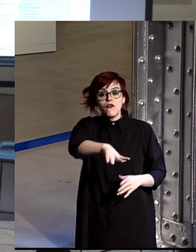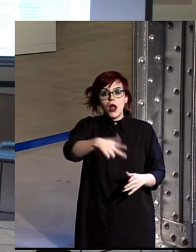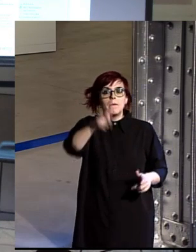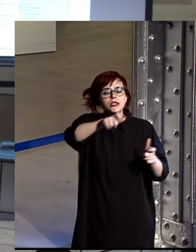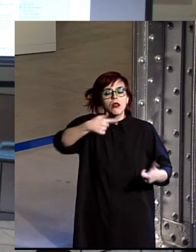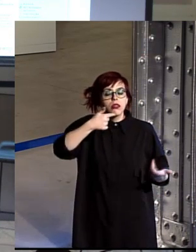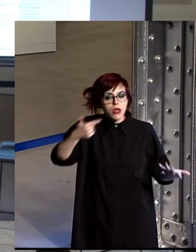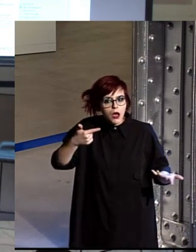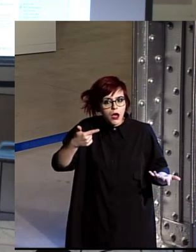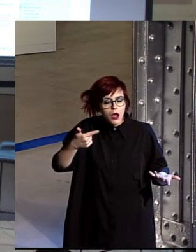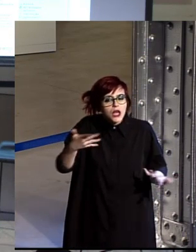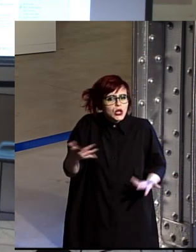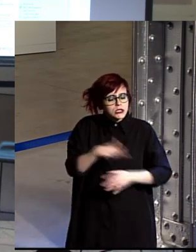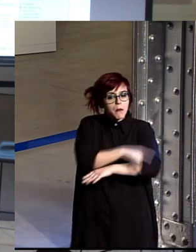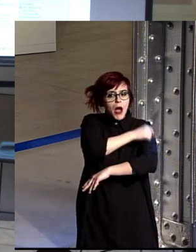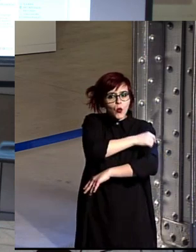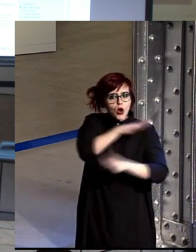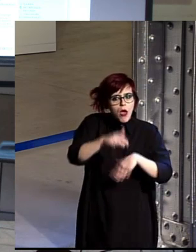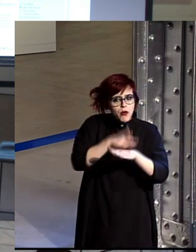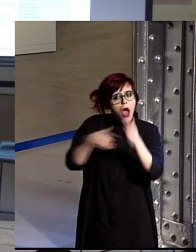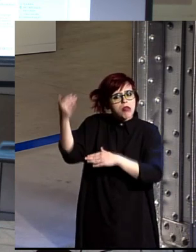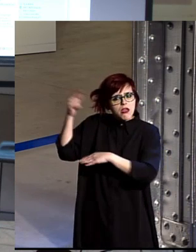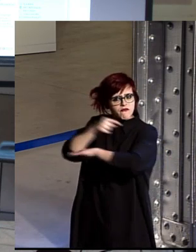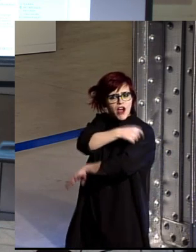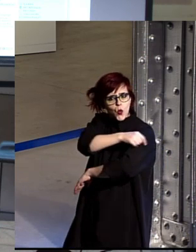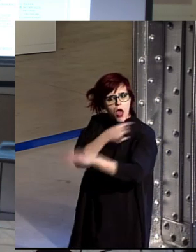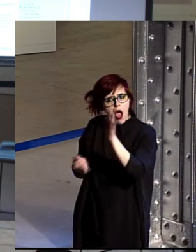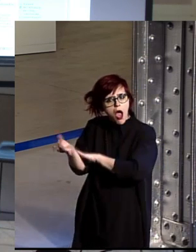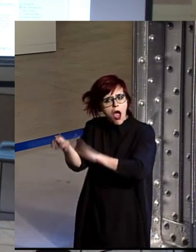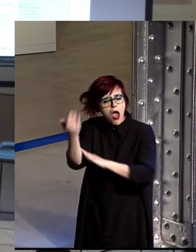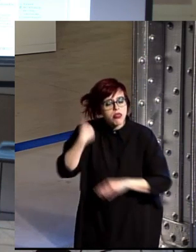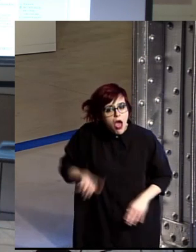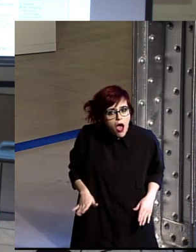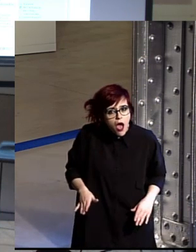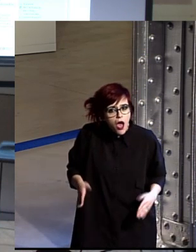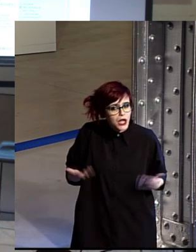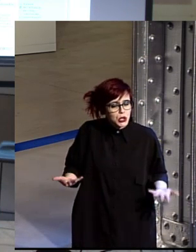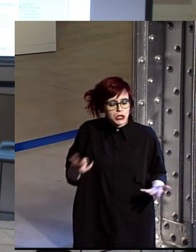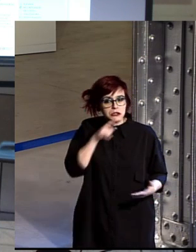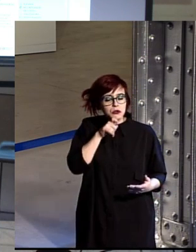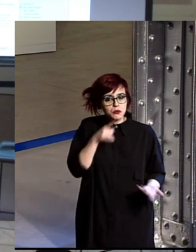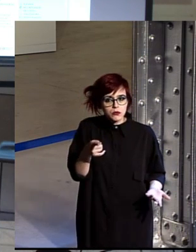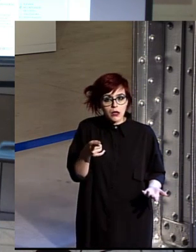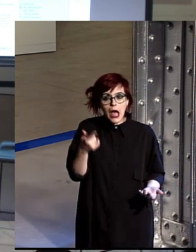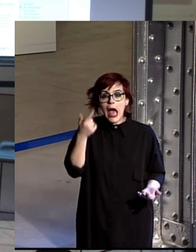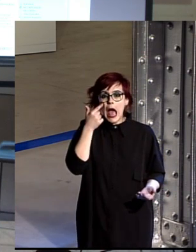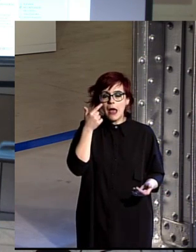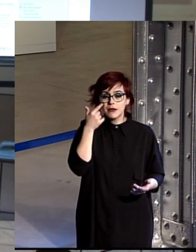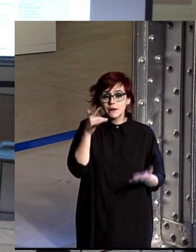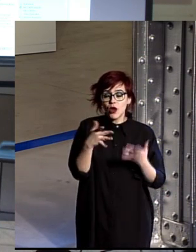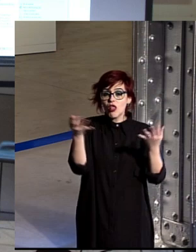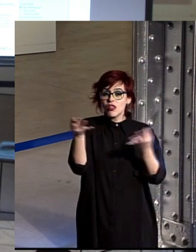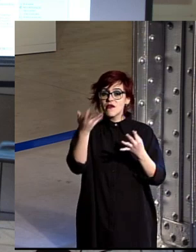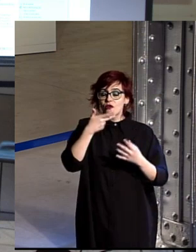es ¿por qué no hay una vacuna si había vacunas antes? Y el tema es que muy poca gente pensaba que si quiero medir la efectividad de una